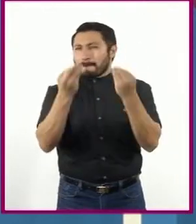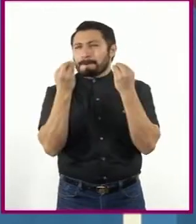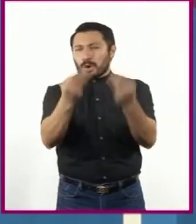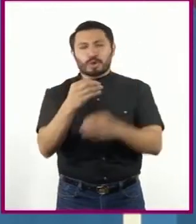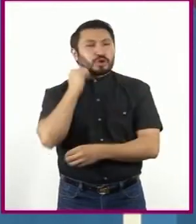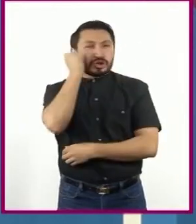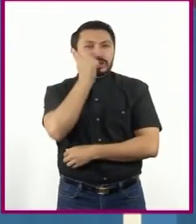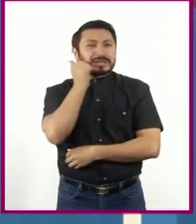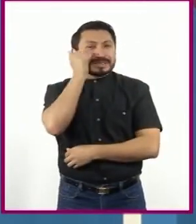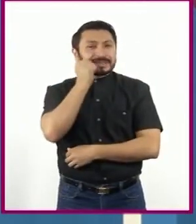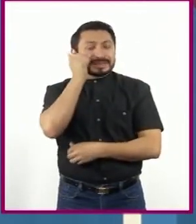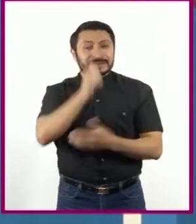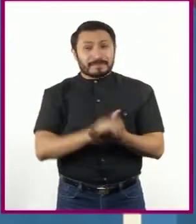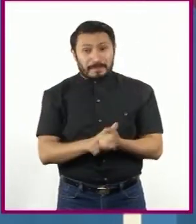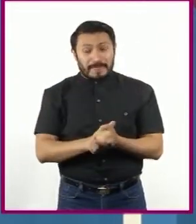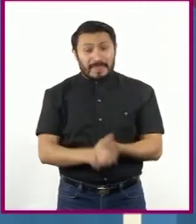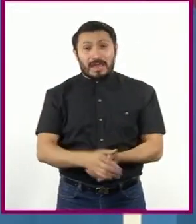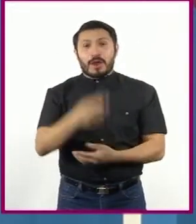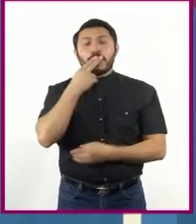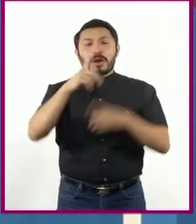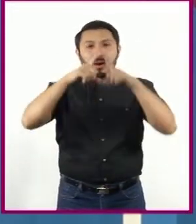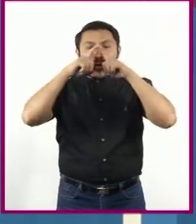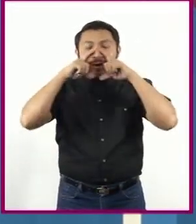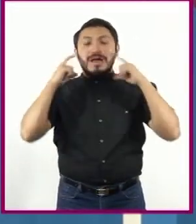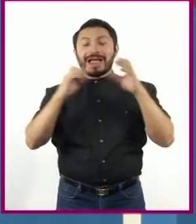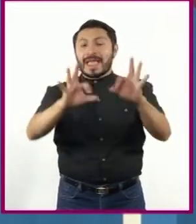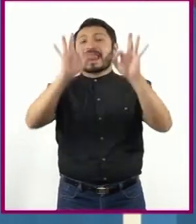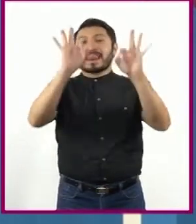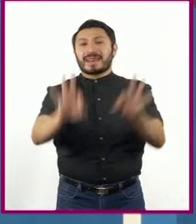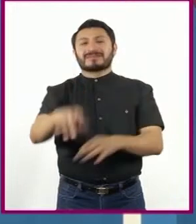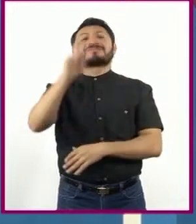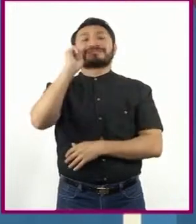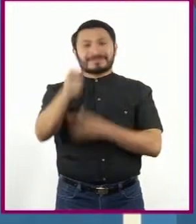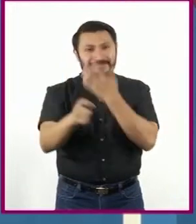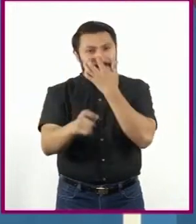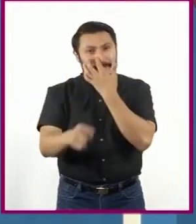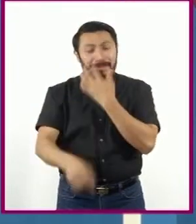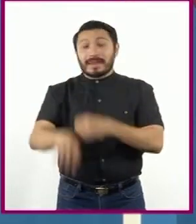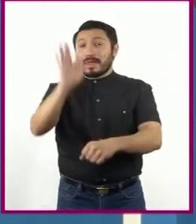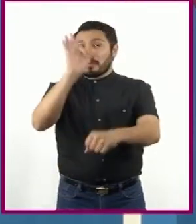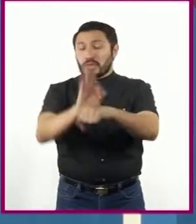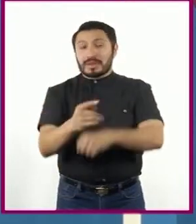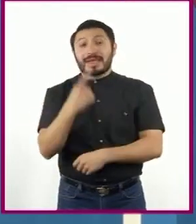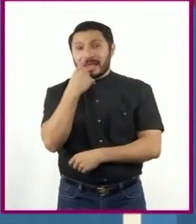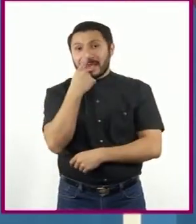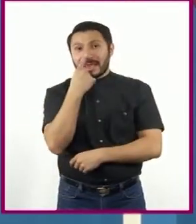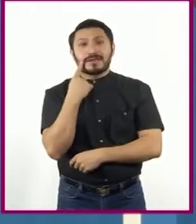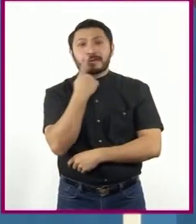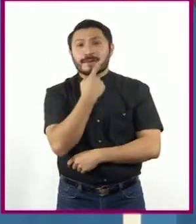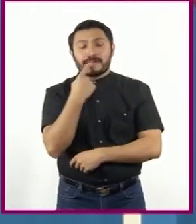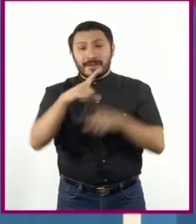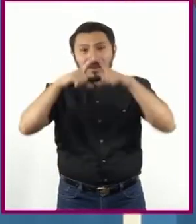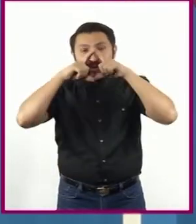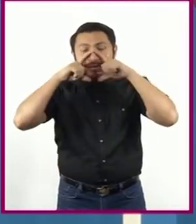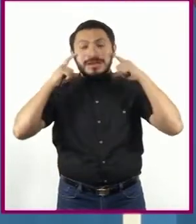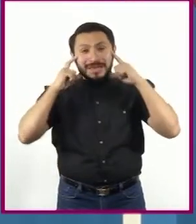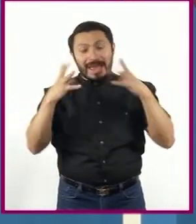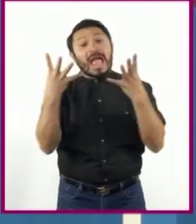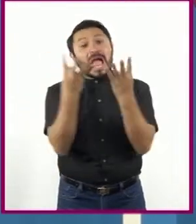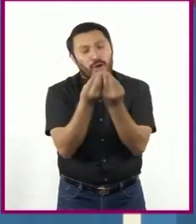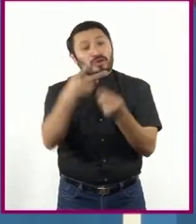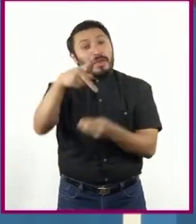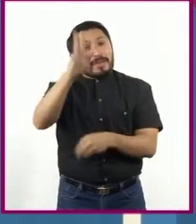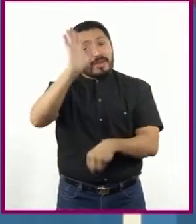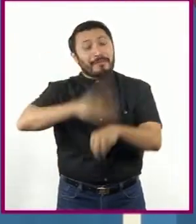jabón, utilizando el cubrebocas correctamente, es decir, protegiendo nariz y boca. Y aunque juntos, guardar y pedir